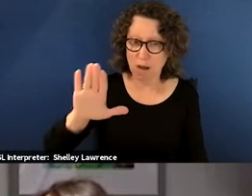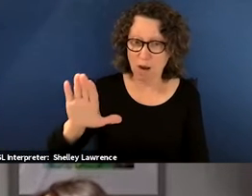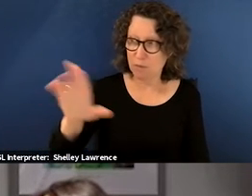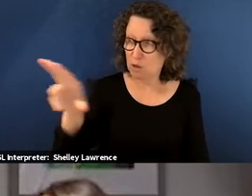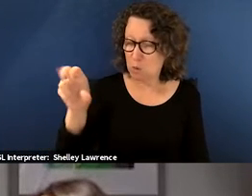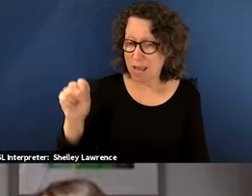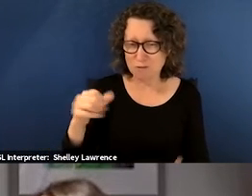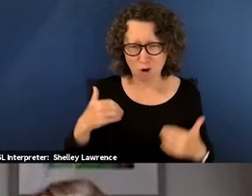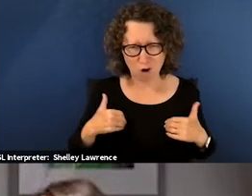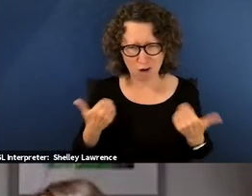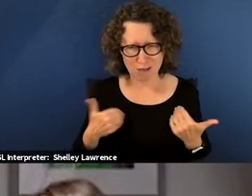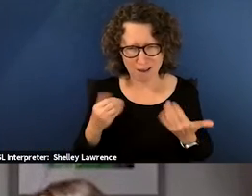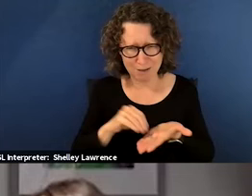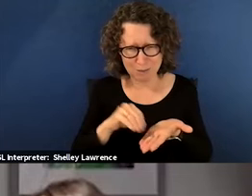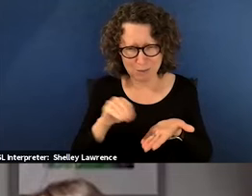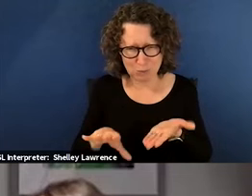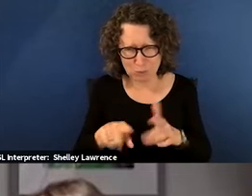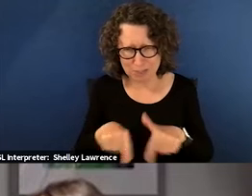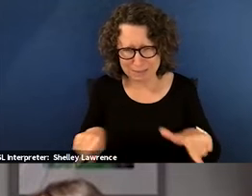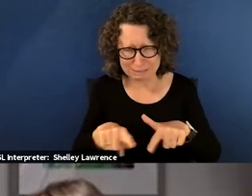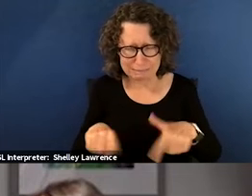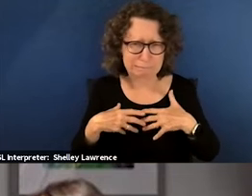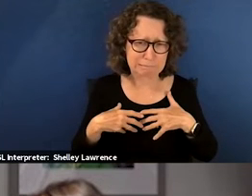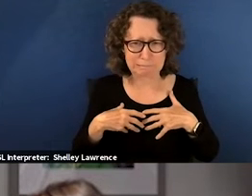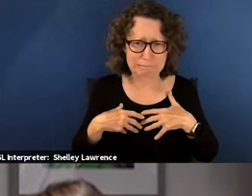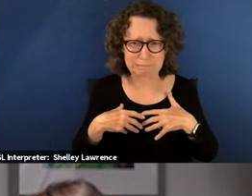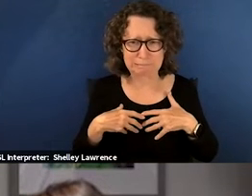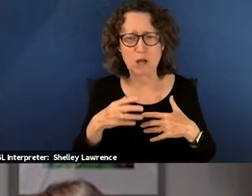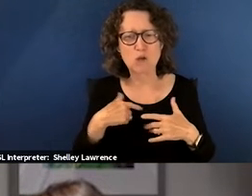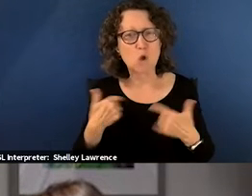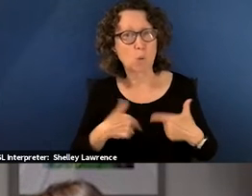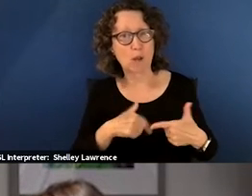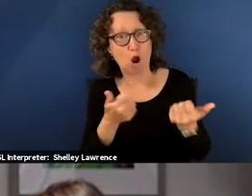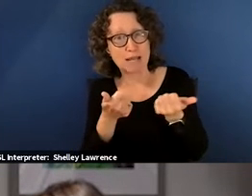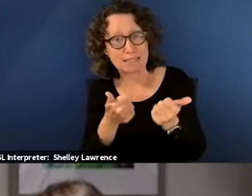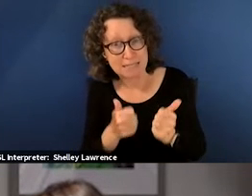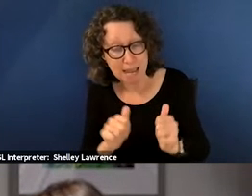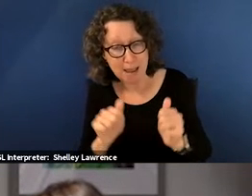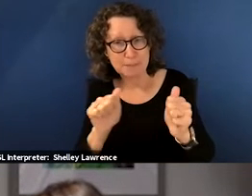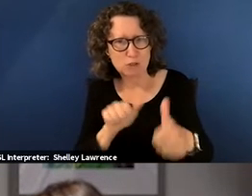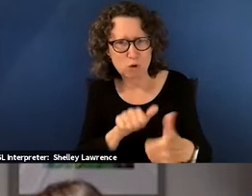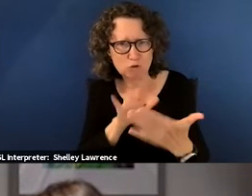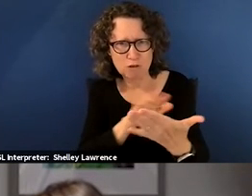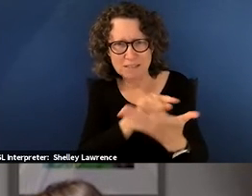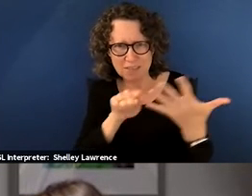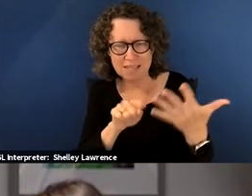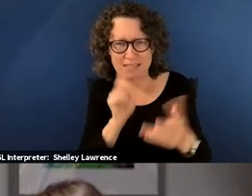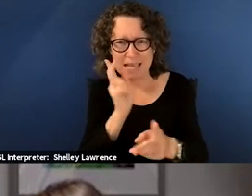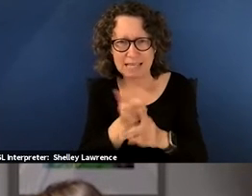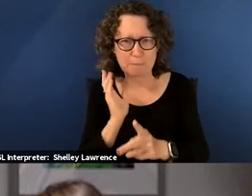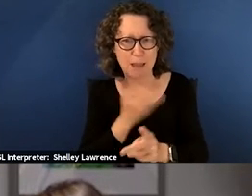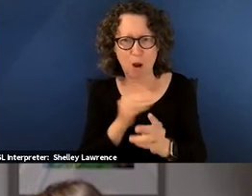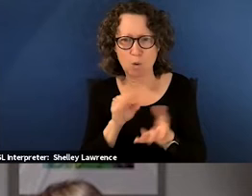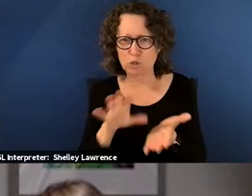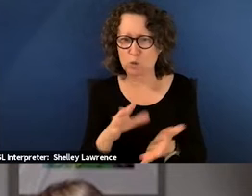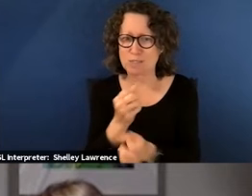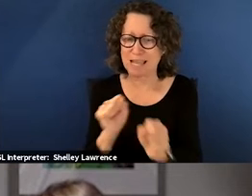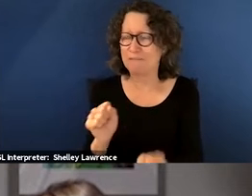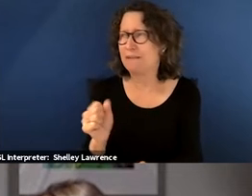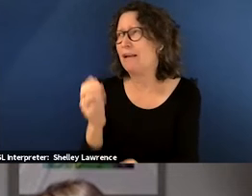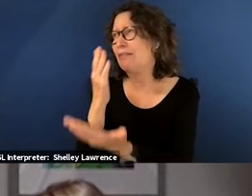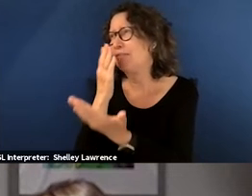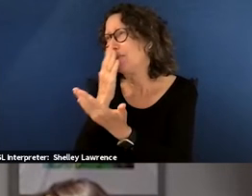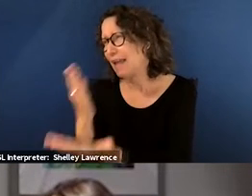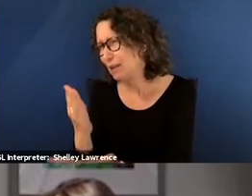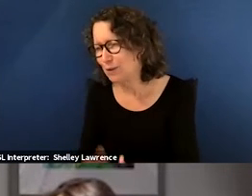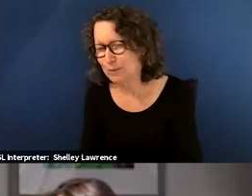nacional es estudiantes jóvenes. Y lo que nosotros estamos intentando hacer es atender esto y